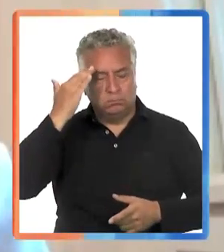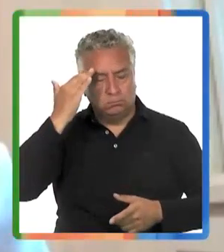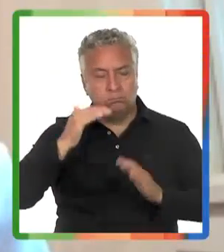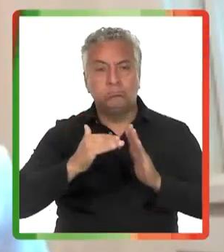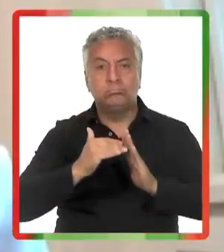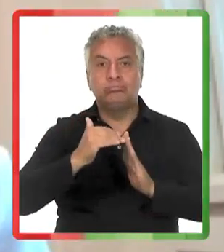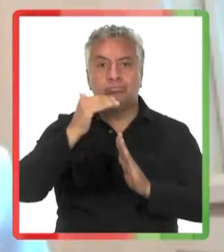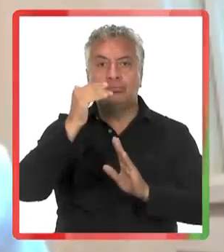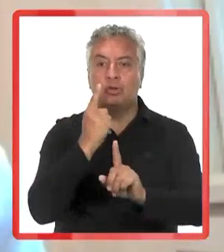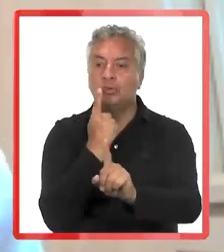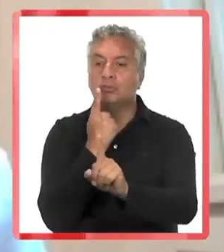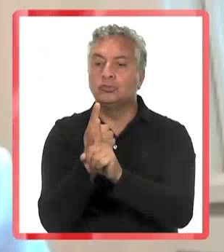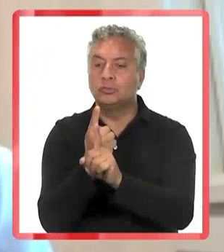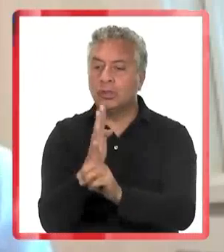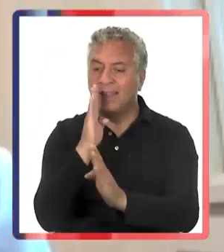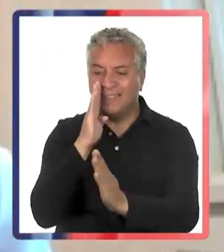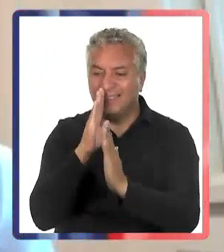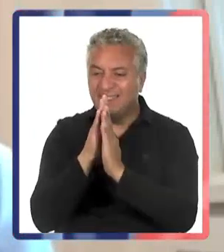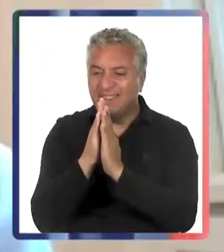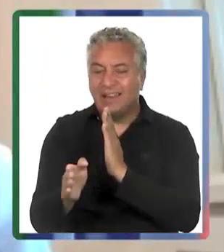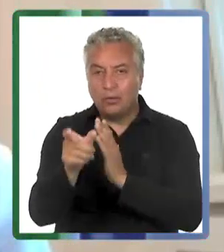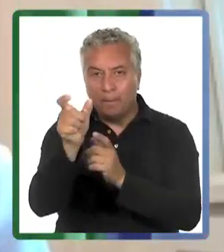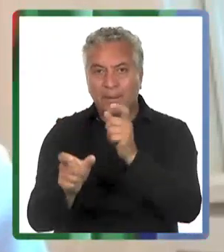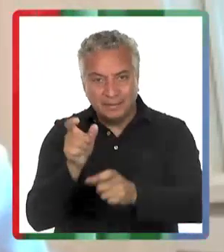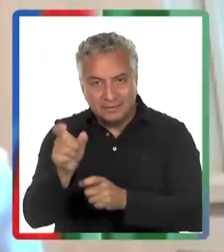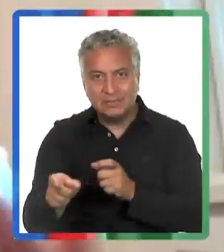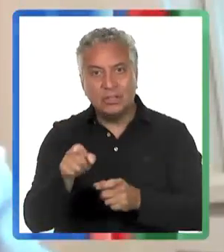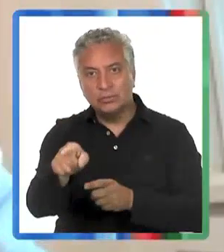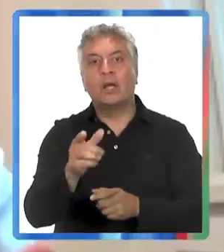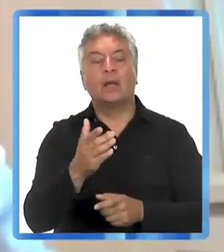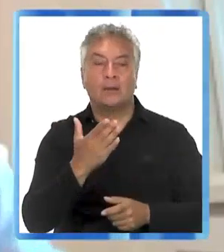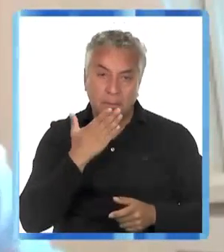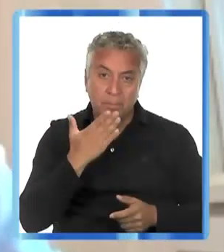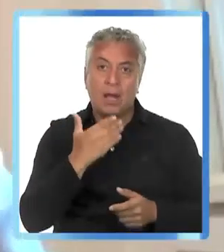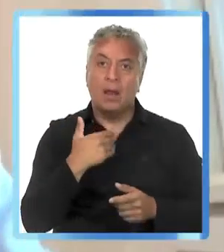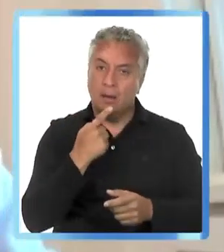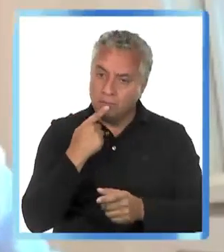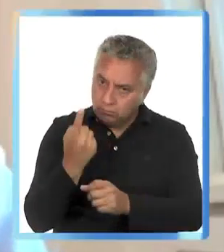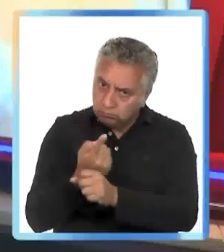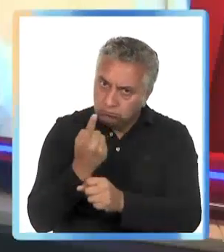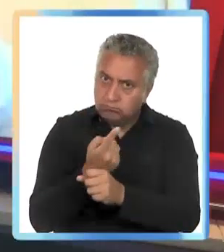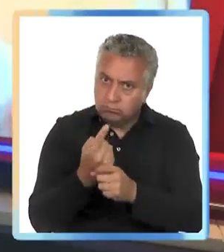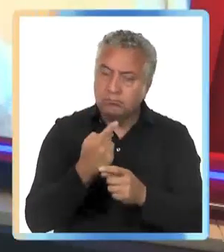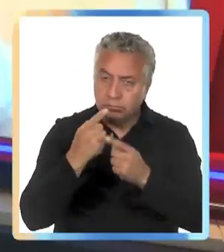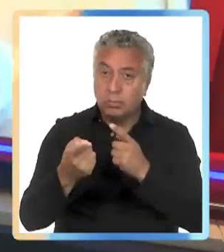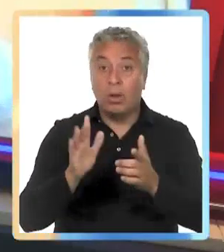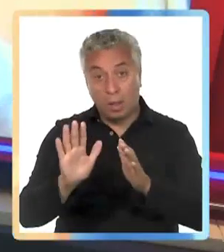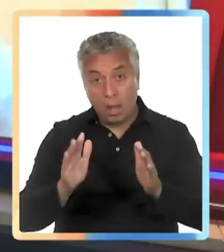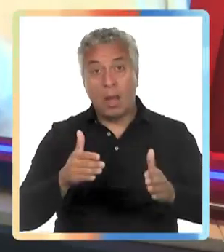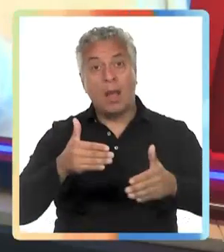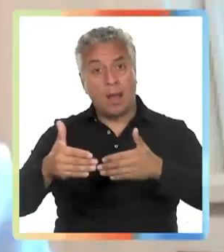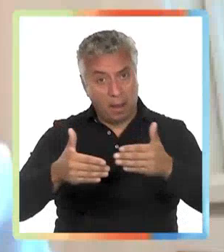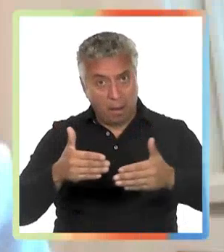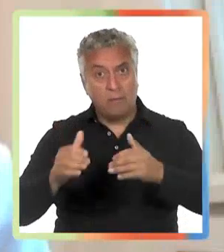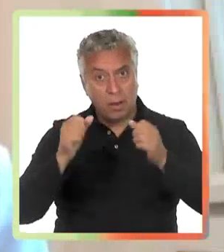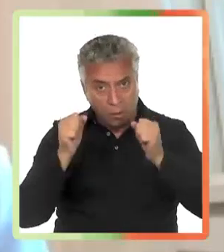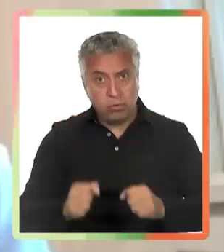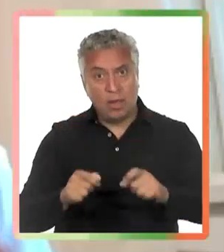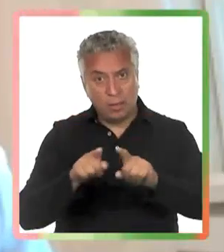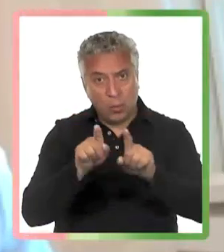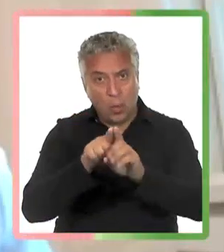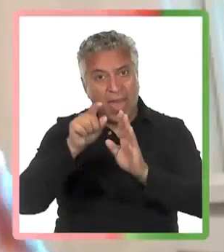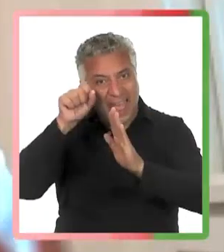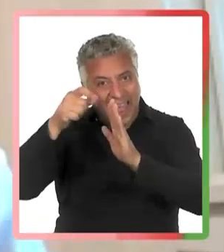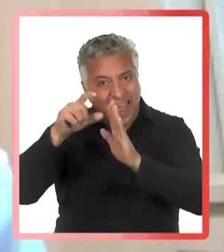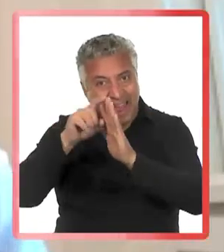que ya no se trata solo del contacto directo con el paciente, digamos, por esta vía y de conversar acerca de sus patologías, sino que a veces